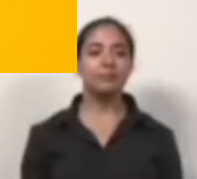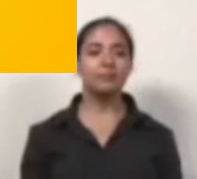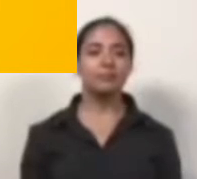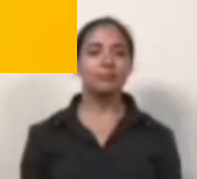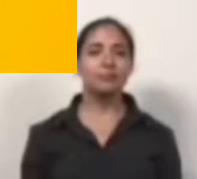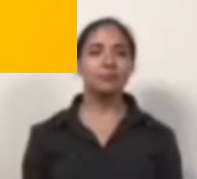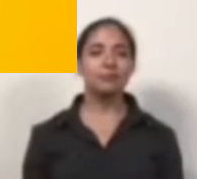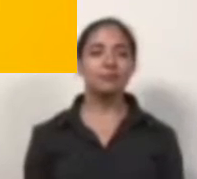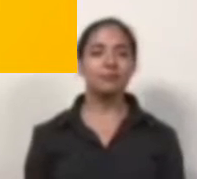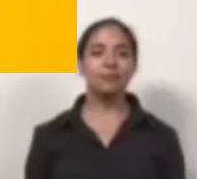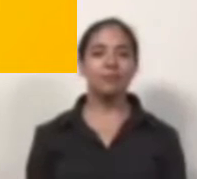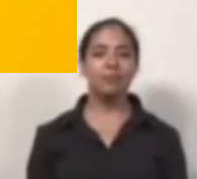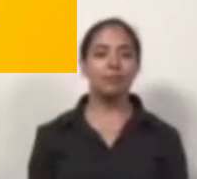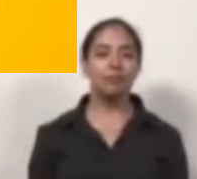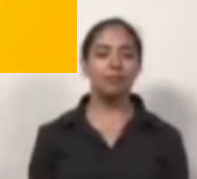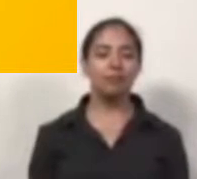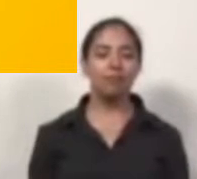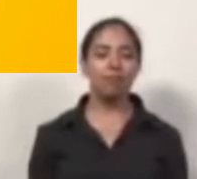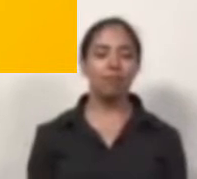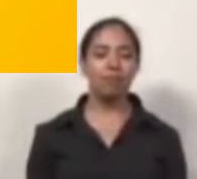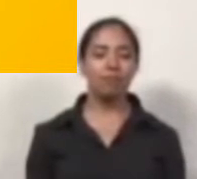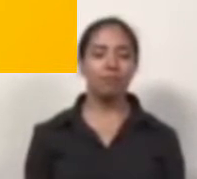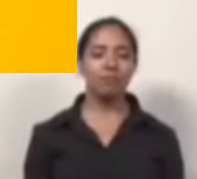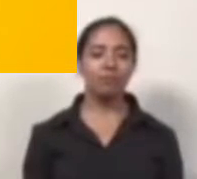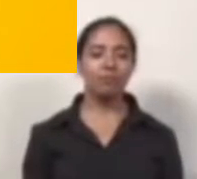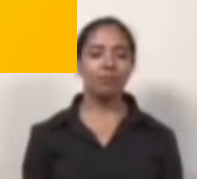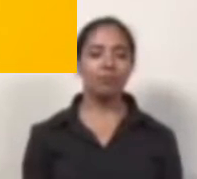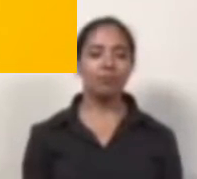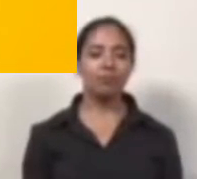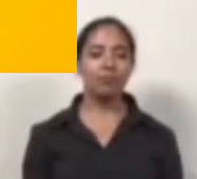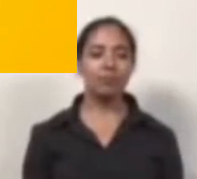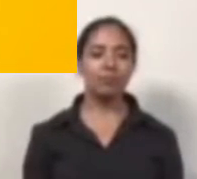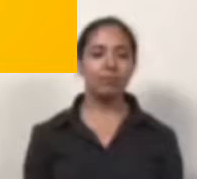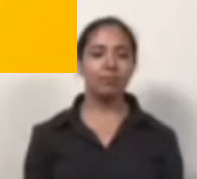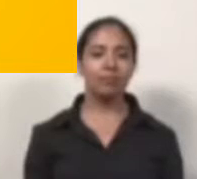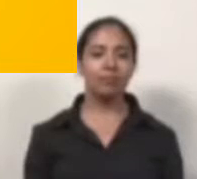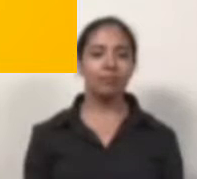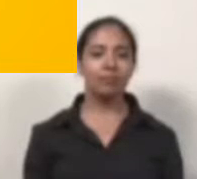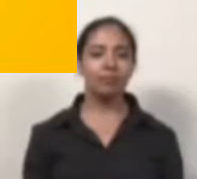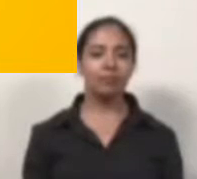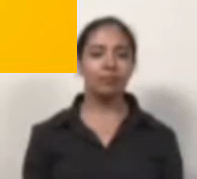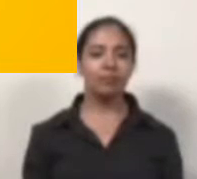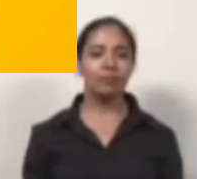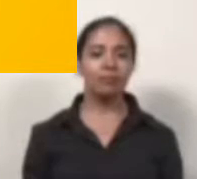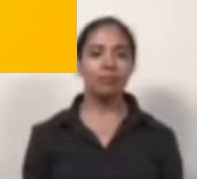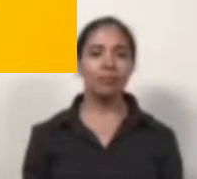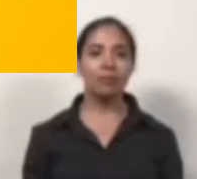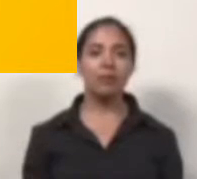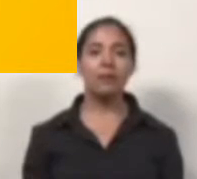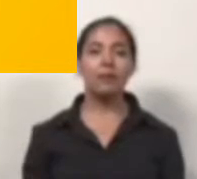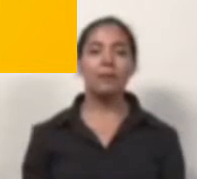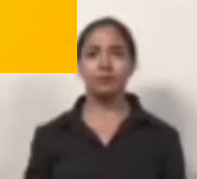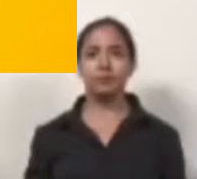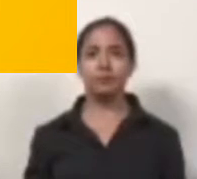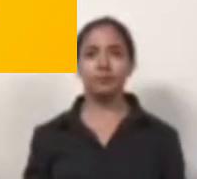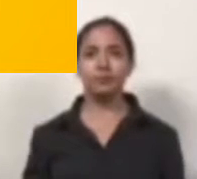en ese momento cuál es la posición de las finanzas públicas y en ese sentido ver cómo seguimos. Bien. Con los